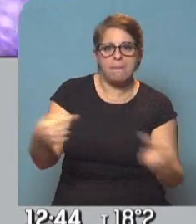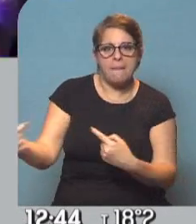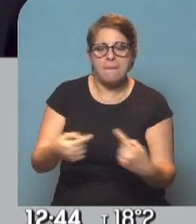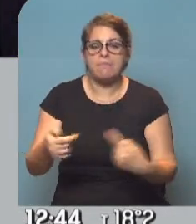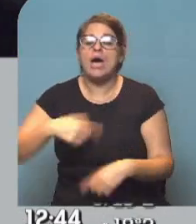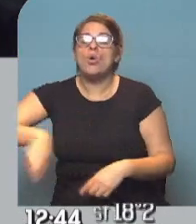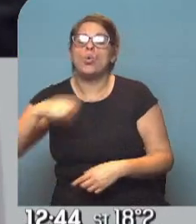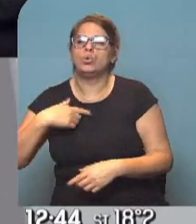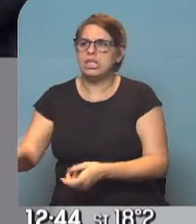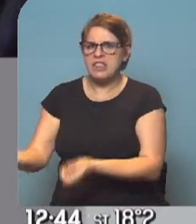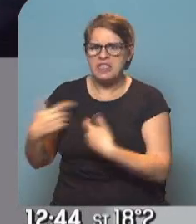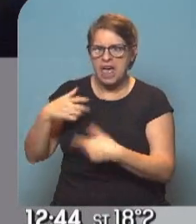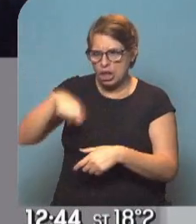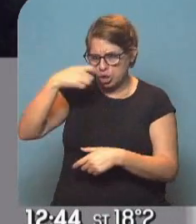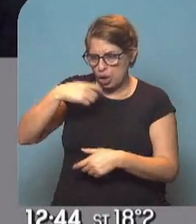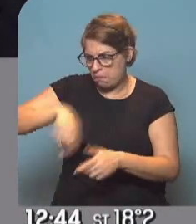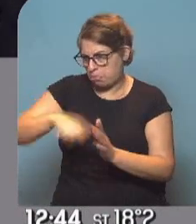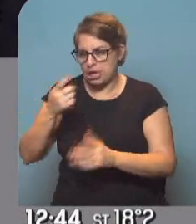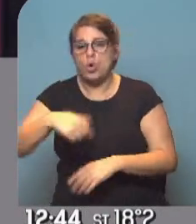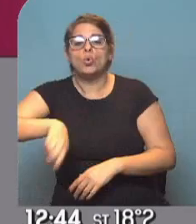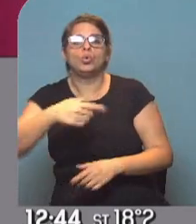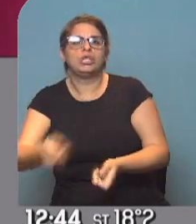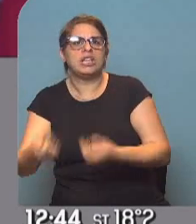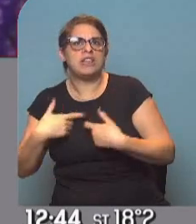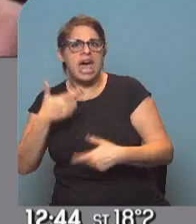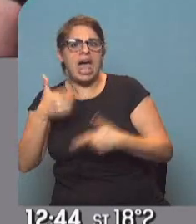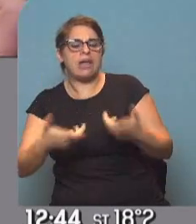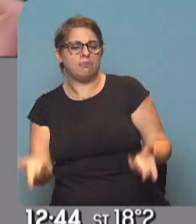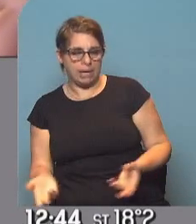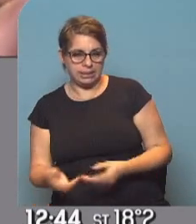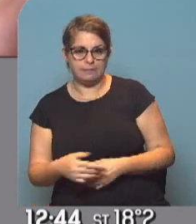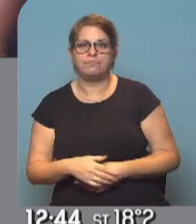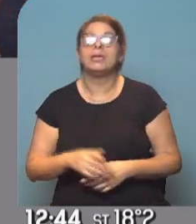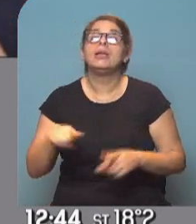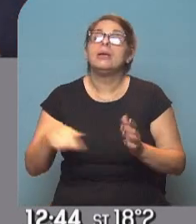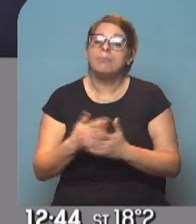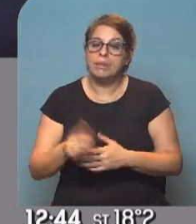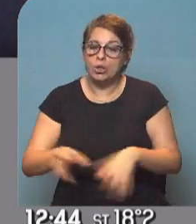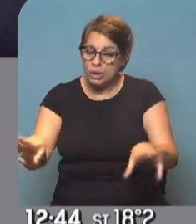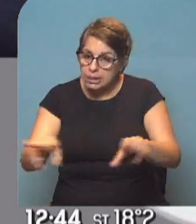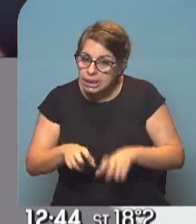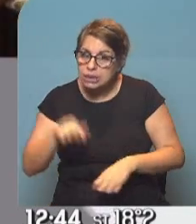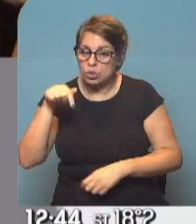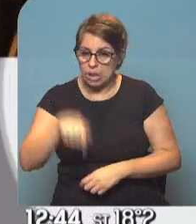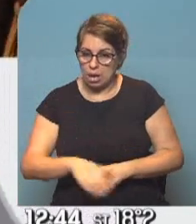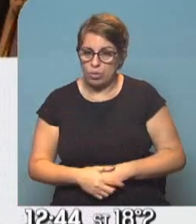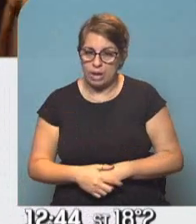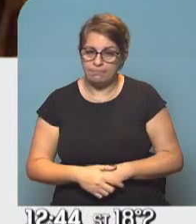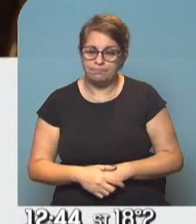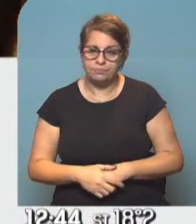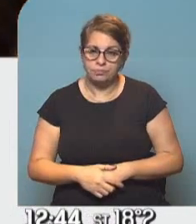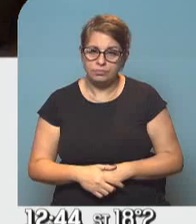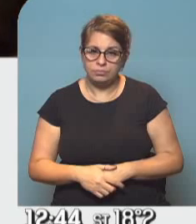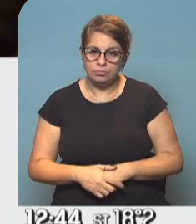pero ustedes nos mandan la droga; por el otro lado, bueno, pero ustedes nos mandan las armas. Sí. Y los ingresos, en este momento, en este caso, los